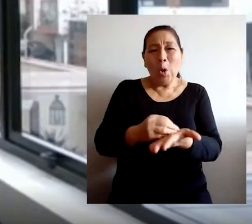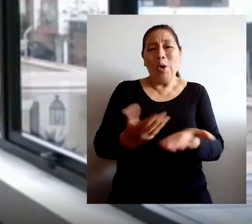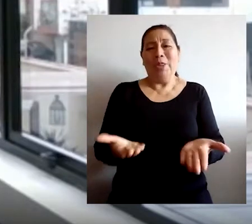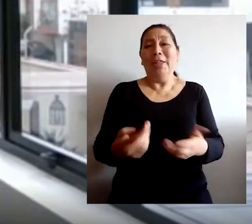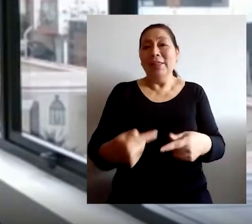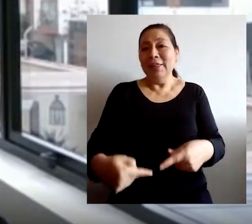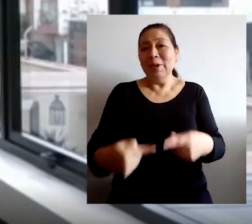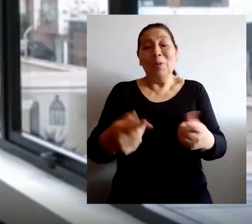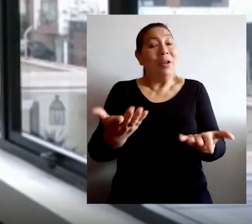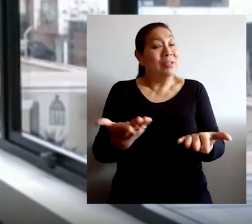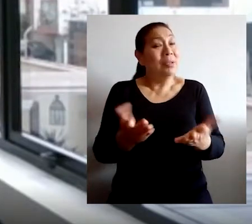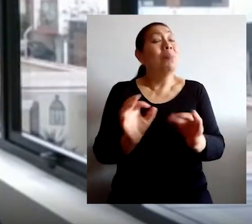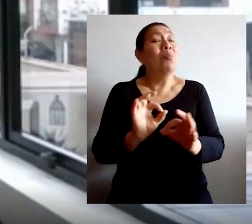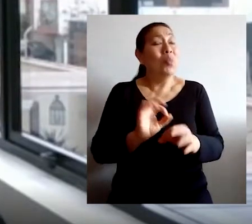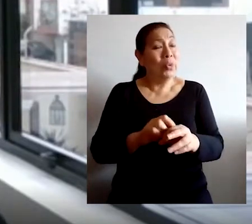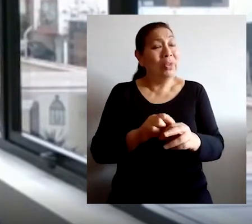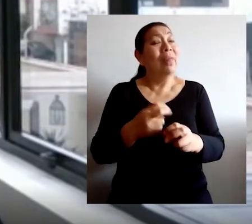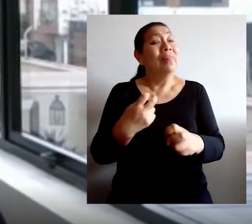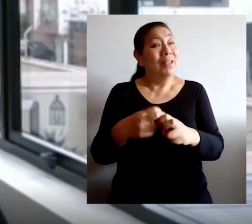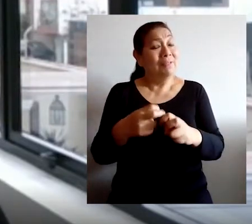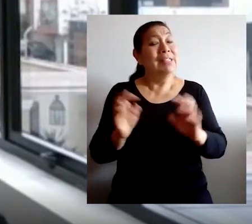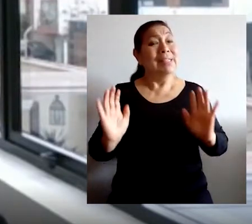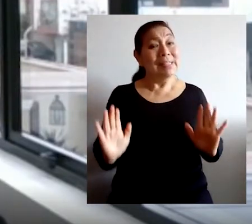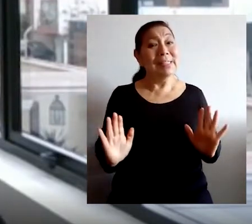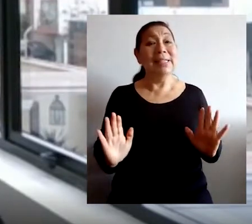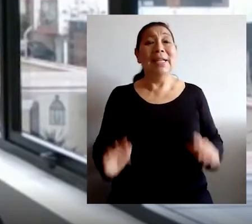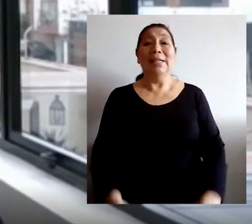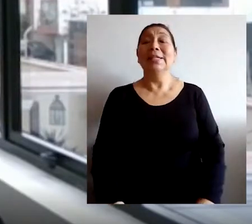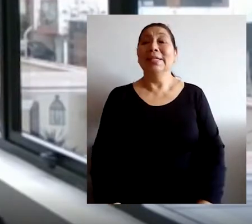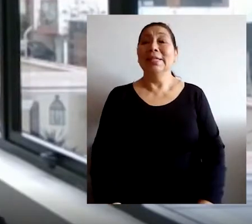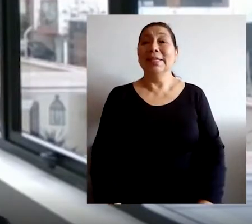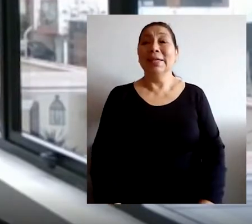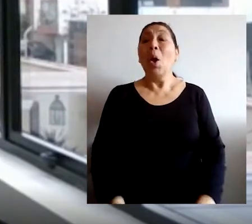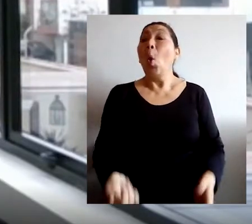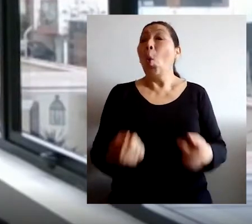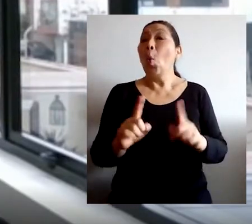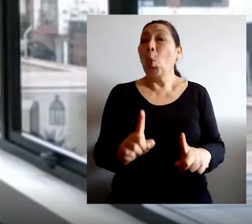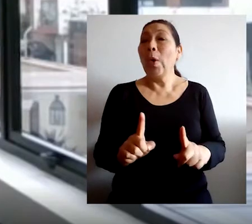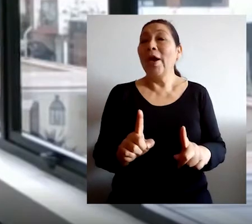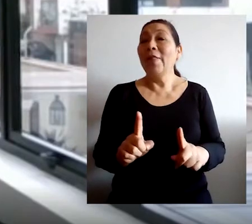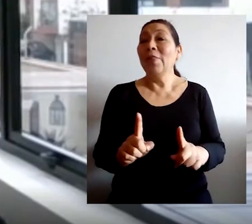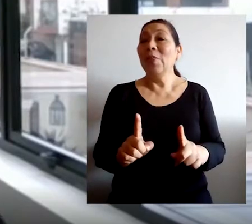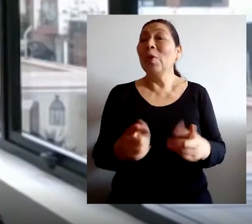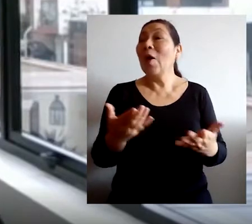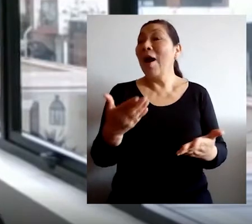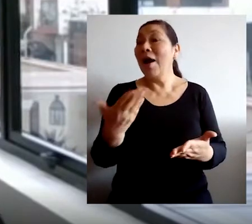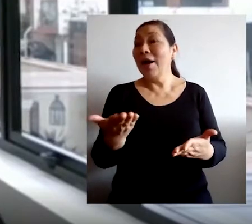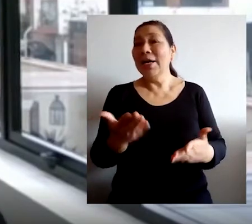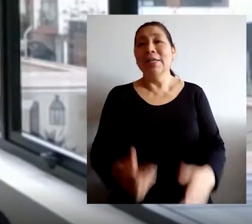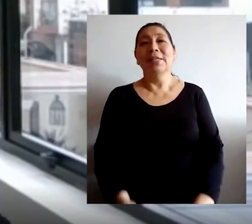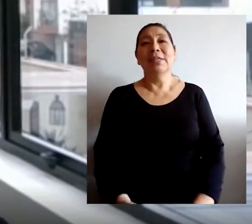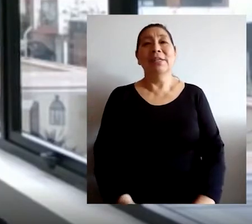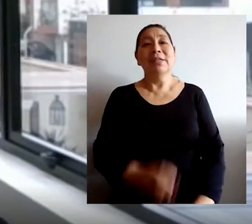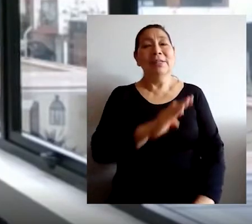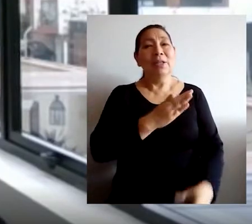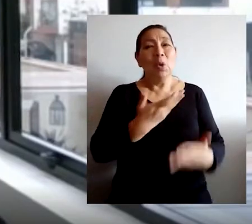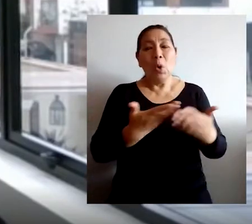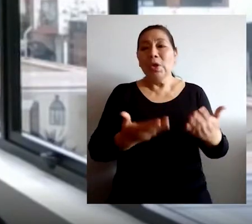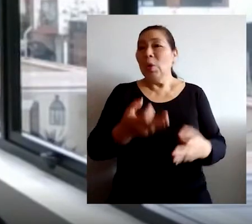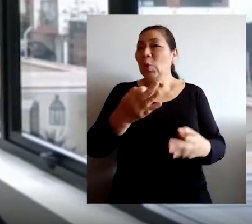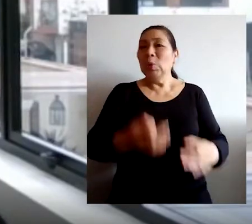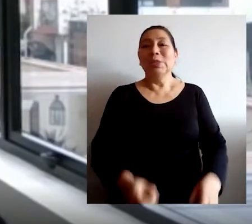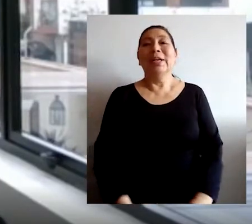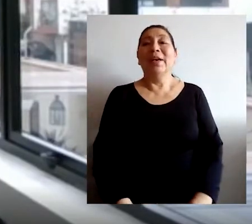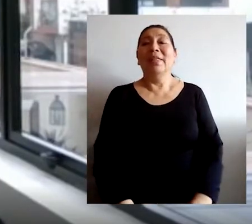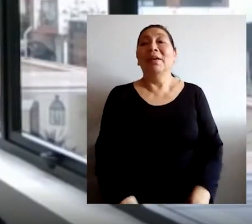de discusión. Eso es muy delicado. Más allá del hecho, cuando se dice que hay una afectación a la cosa